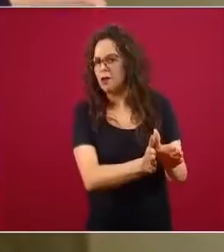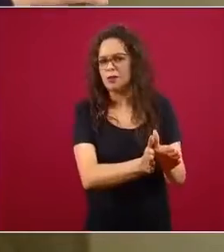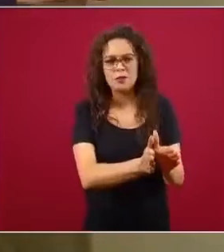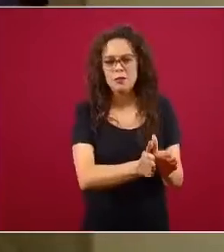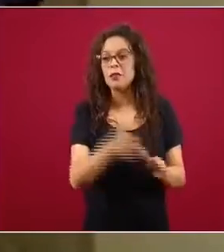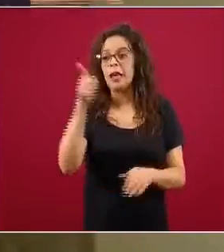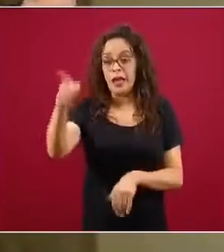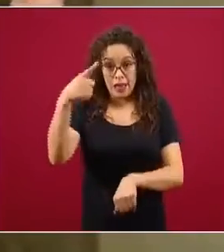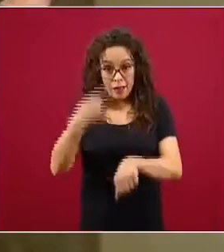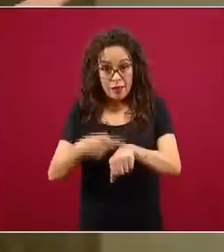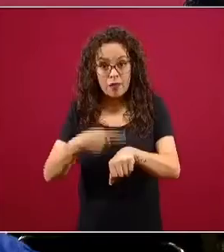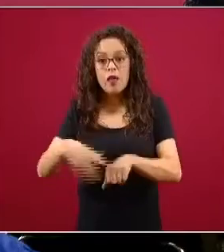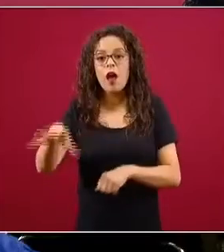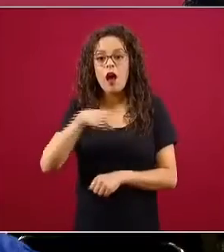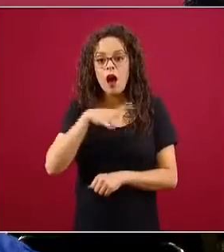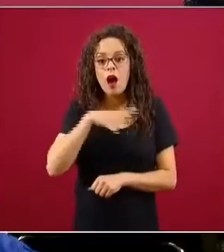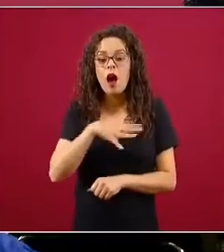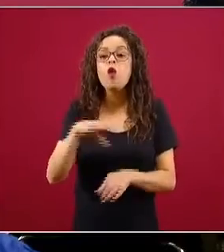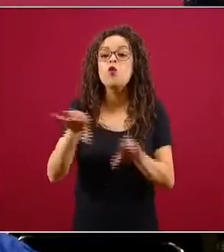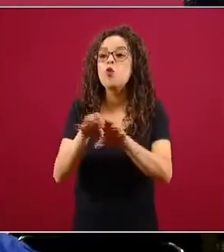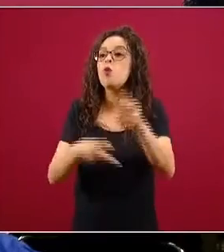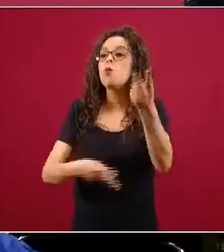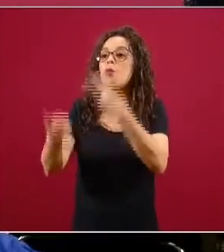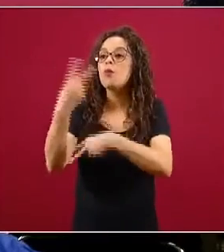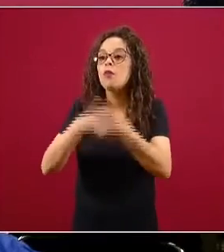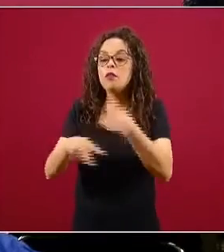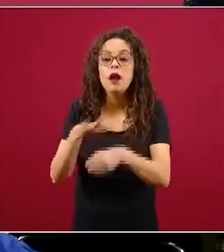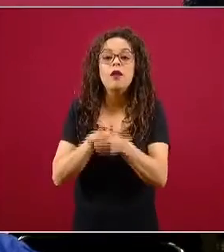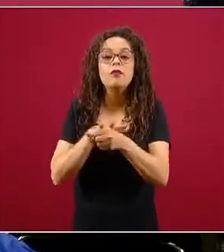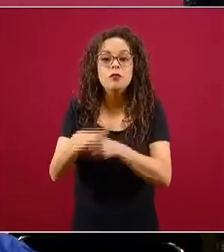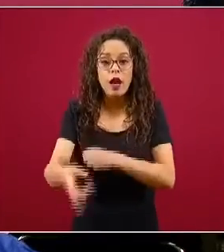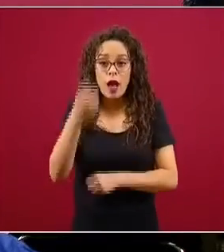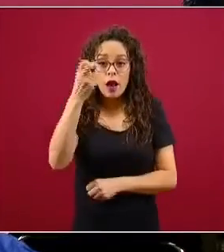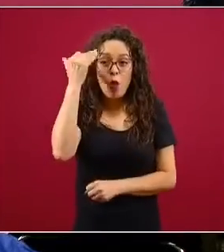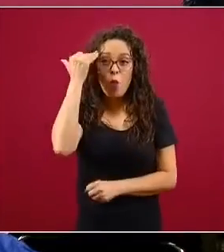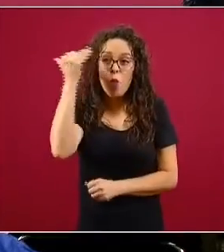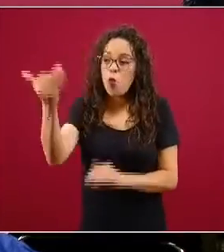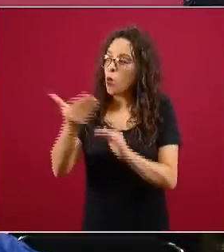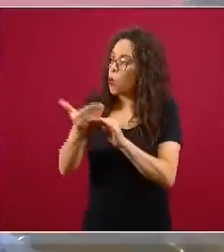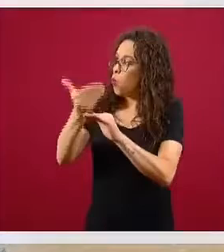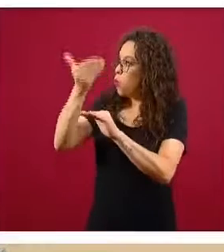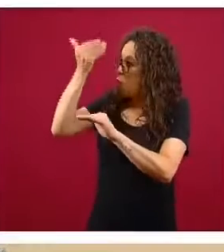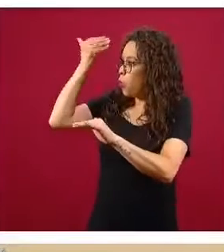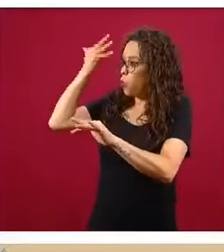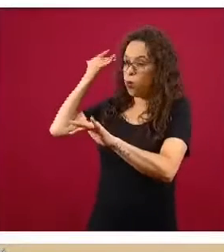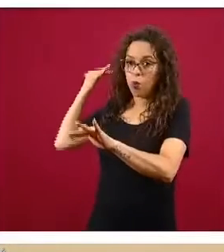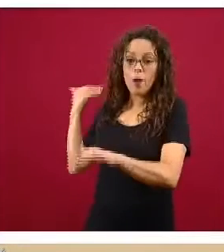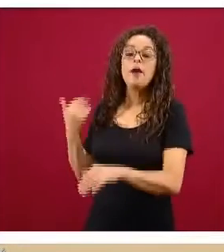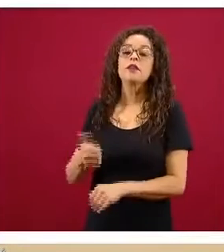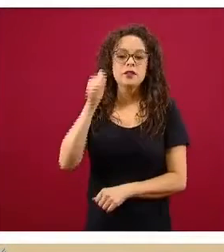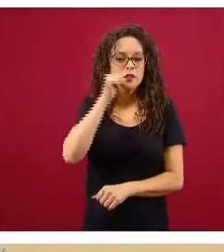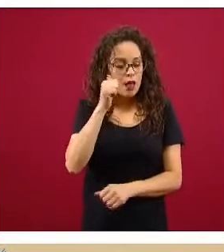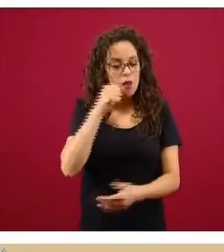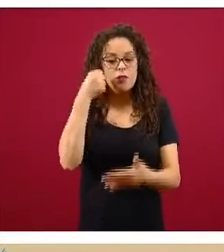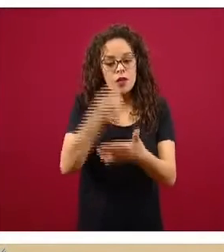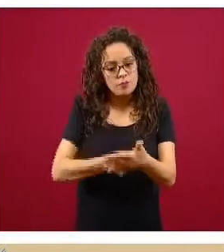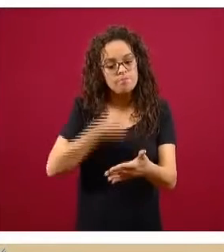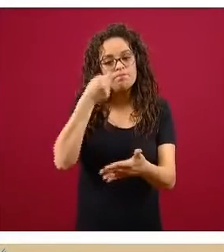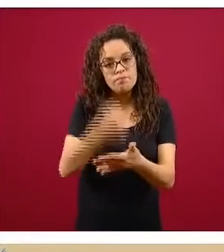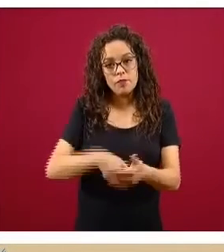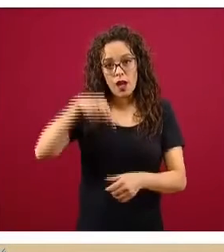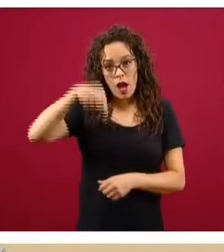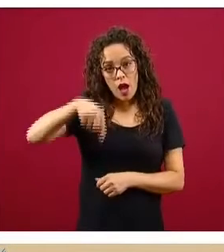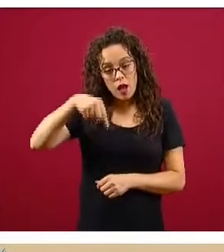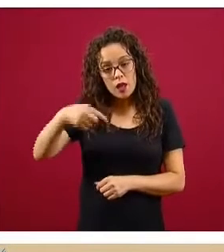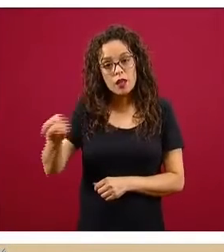causas, que tienen determinantes, y desde hace mucho tiempo también se ha insistido en esas conferencias de entender